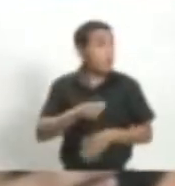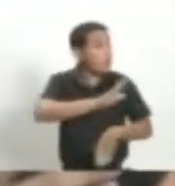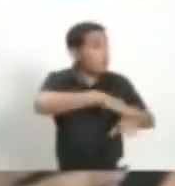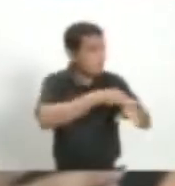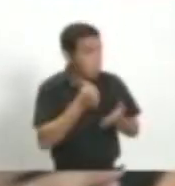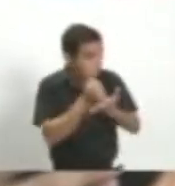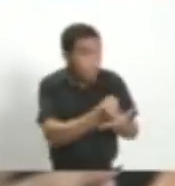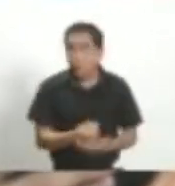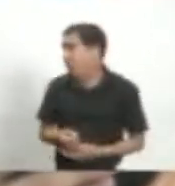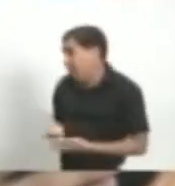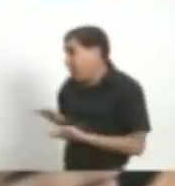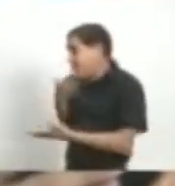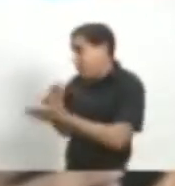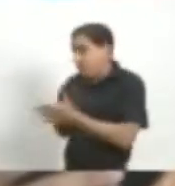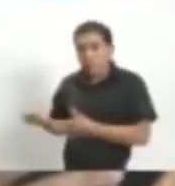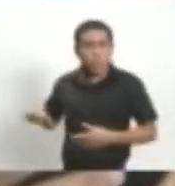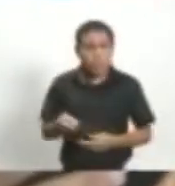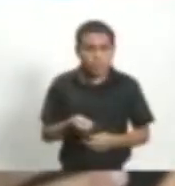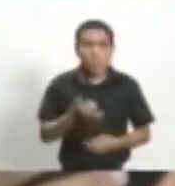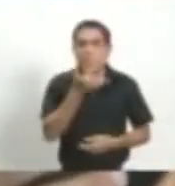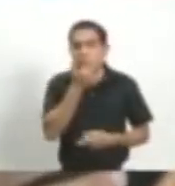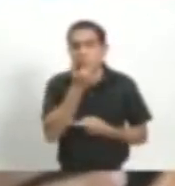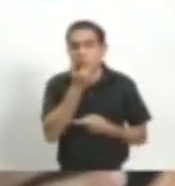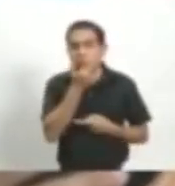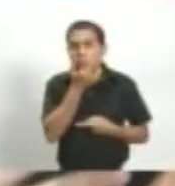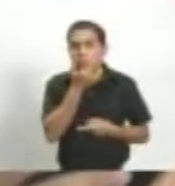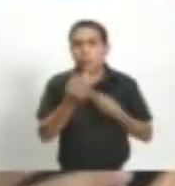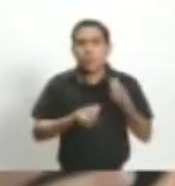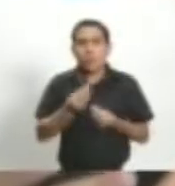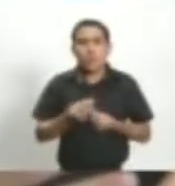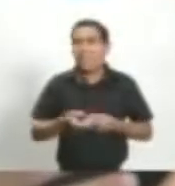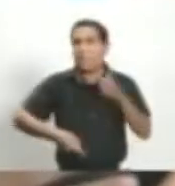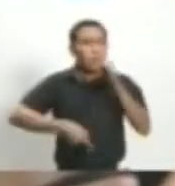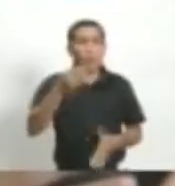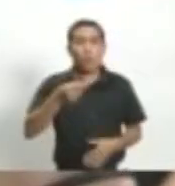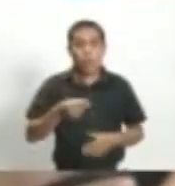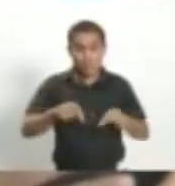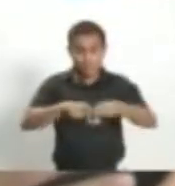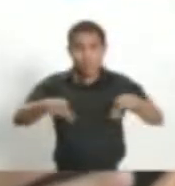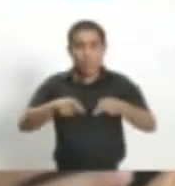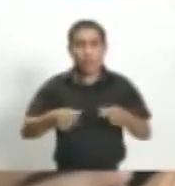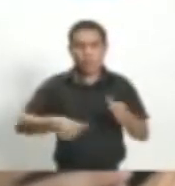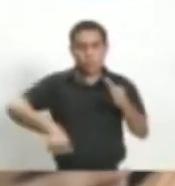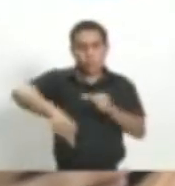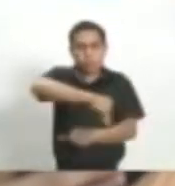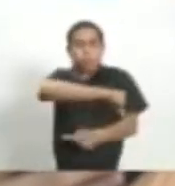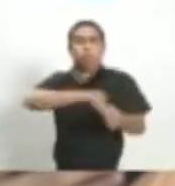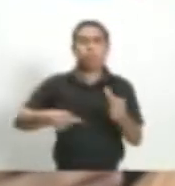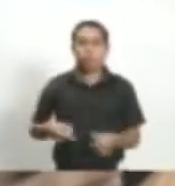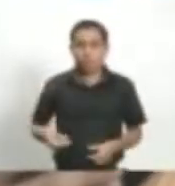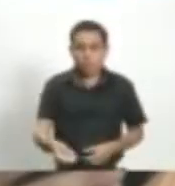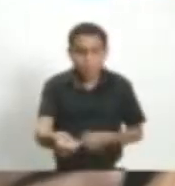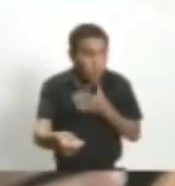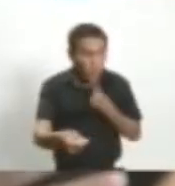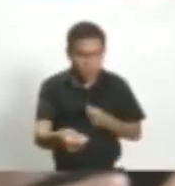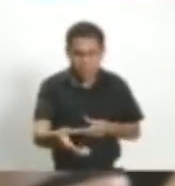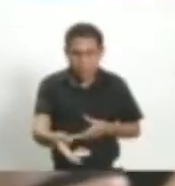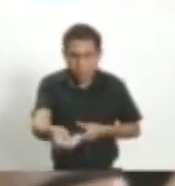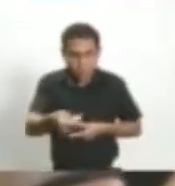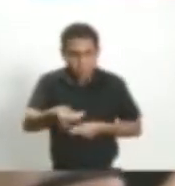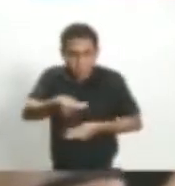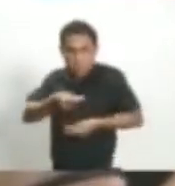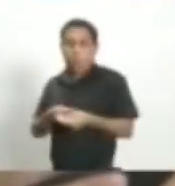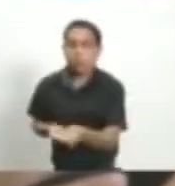financiera y en ese instante generan el cambio de la tarjeta, captan el número de la